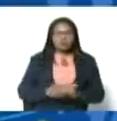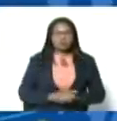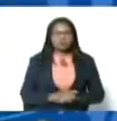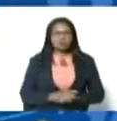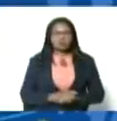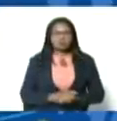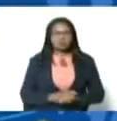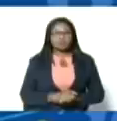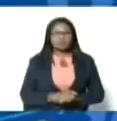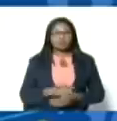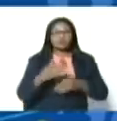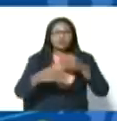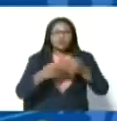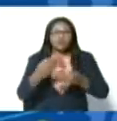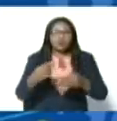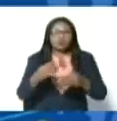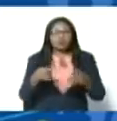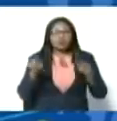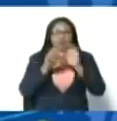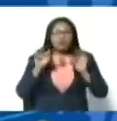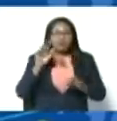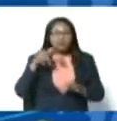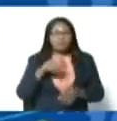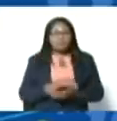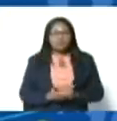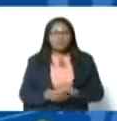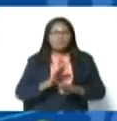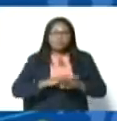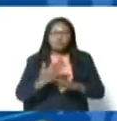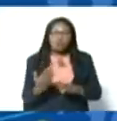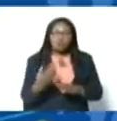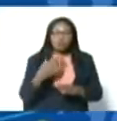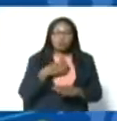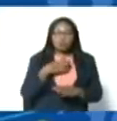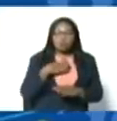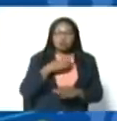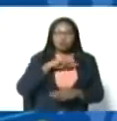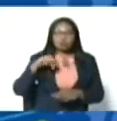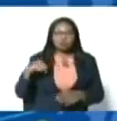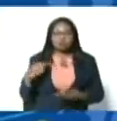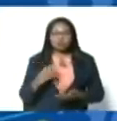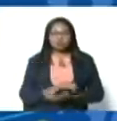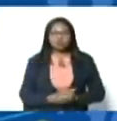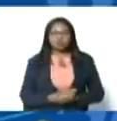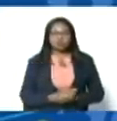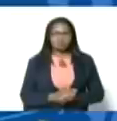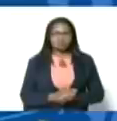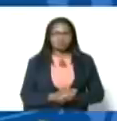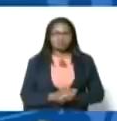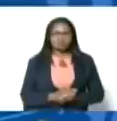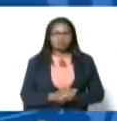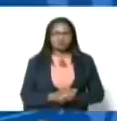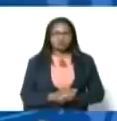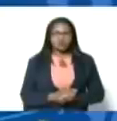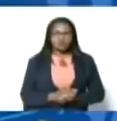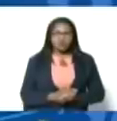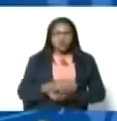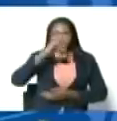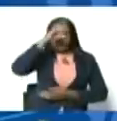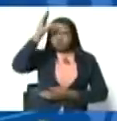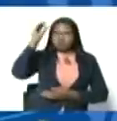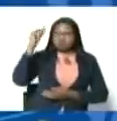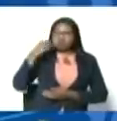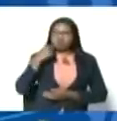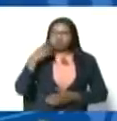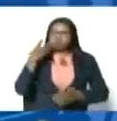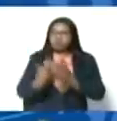trazó el camino de avance, porque es que no iban a poder con nosotros. Donald Trump creía que iba a poder con nosotros, y Donald Trump se